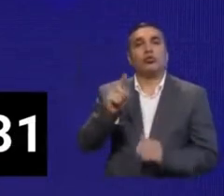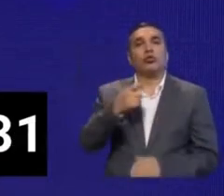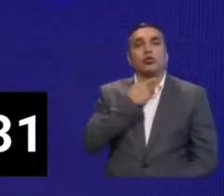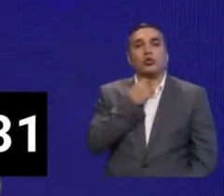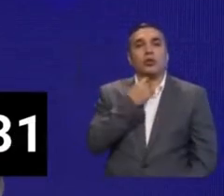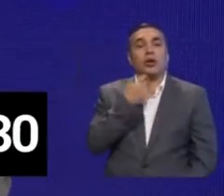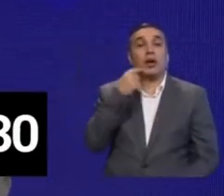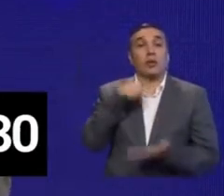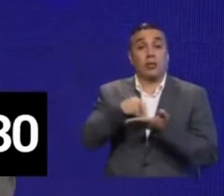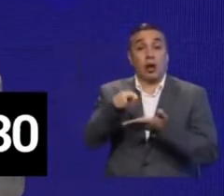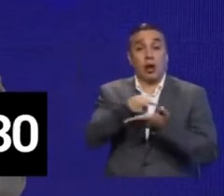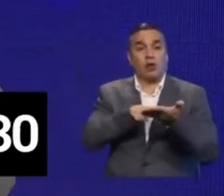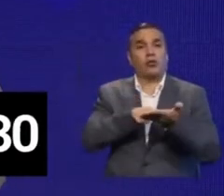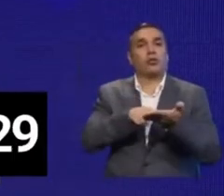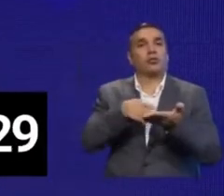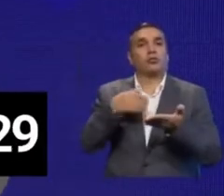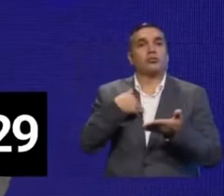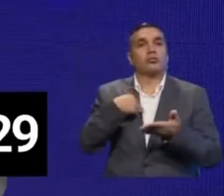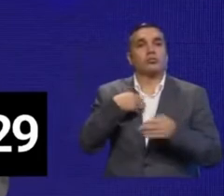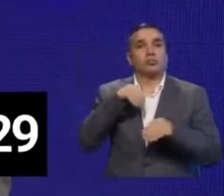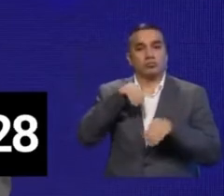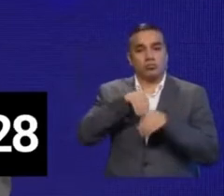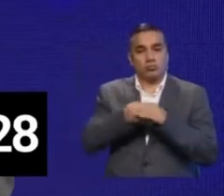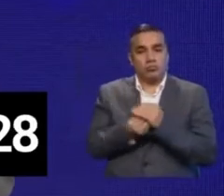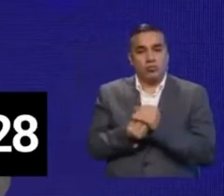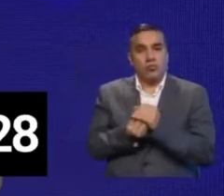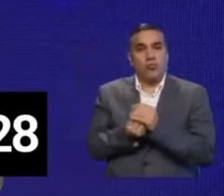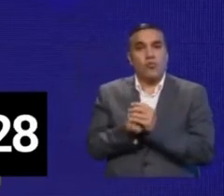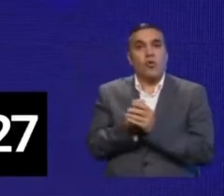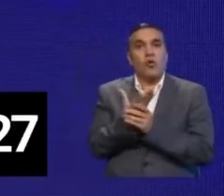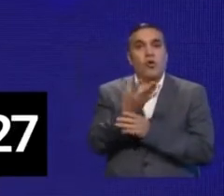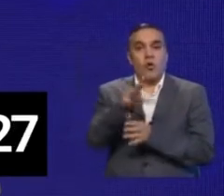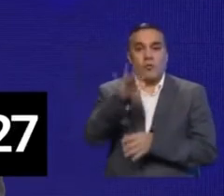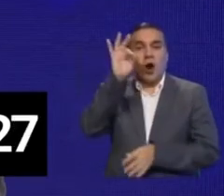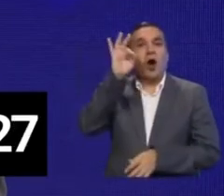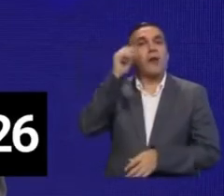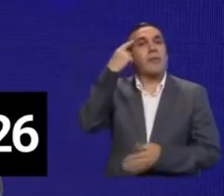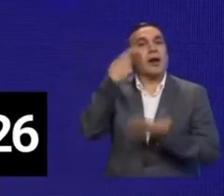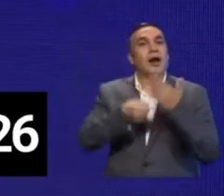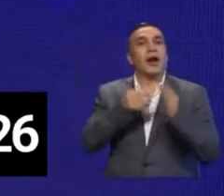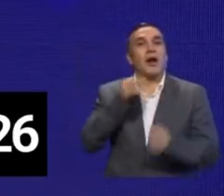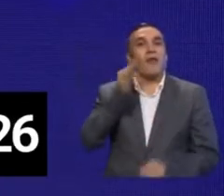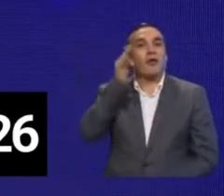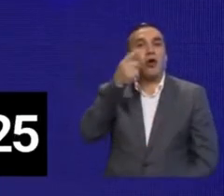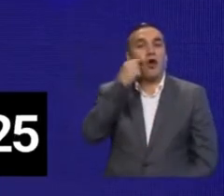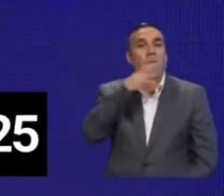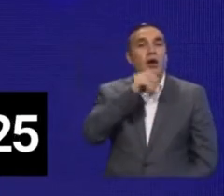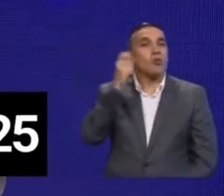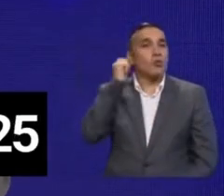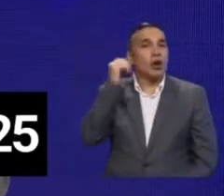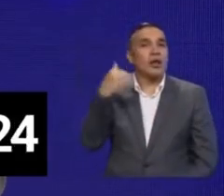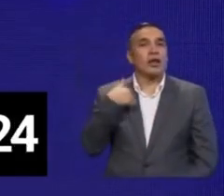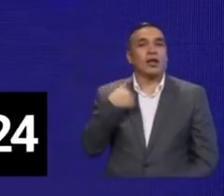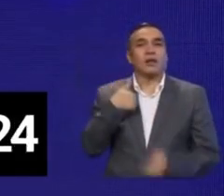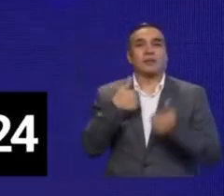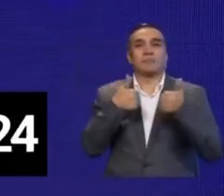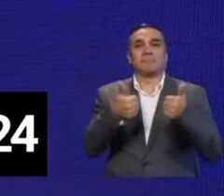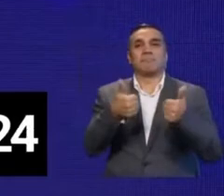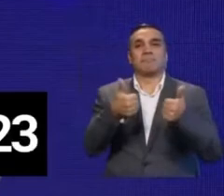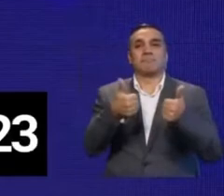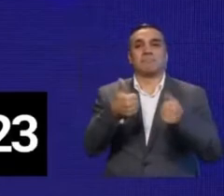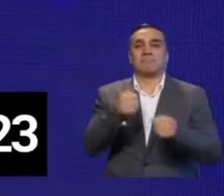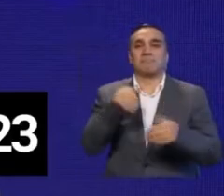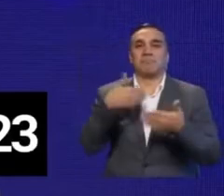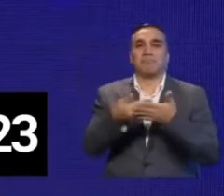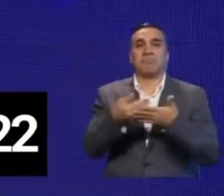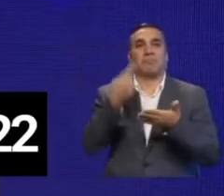viene a ser un fruto y la educación es importante para poder obtener hombres y mujeres que obtengamos productos de calidad en